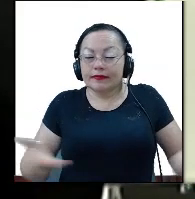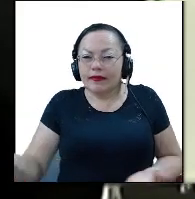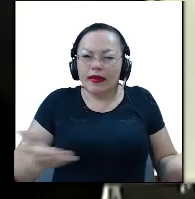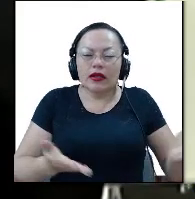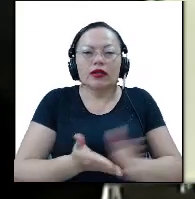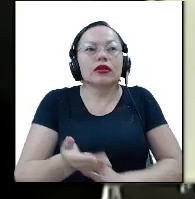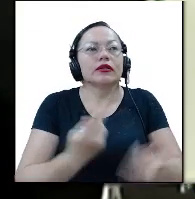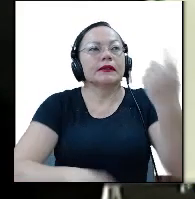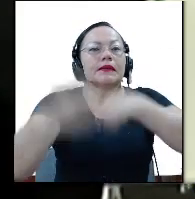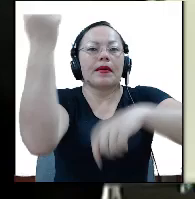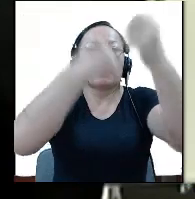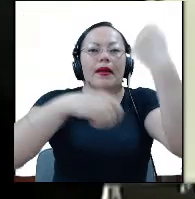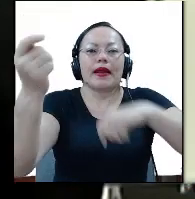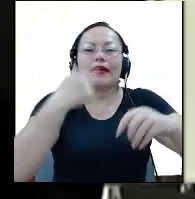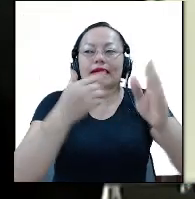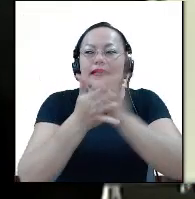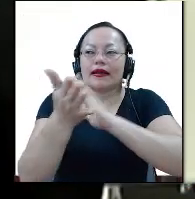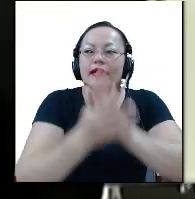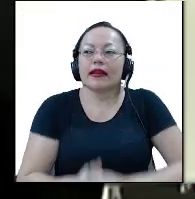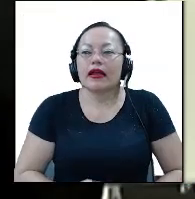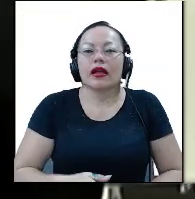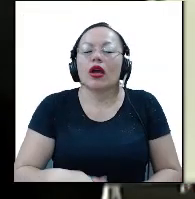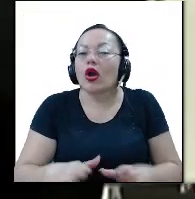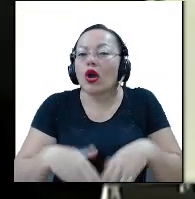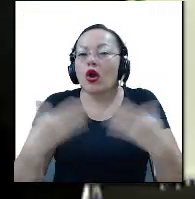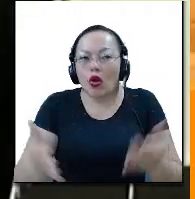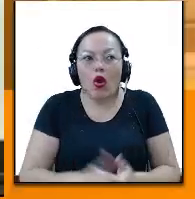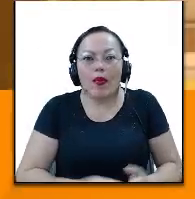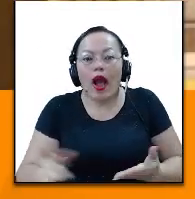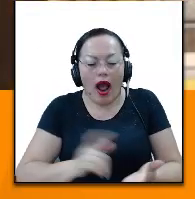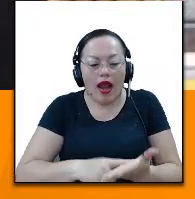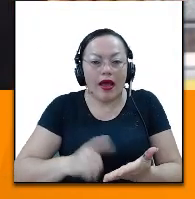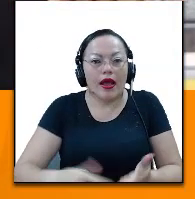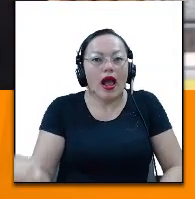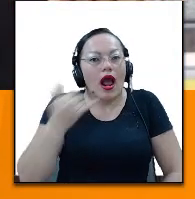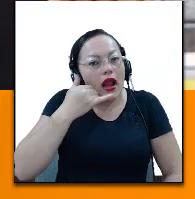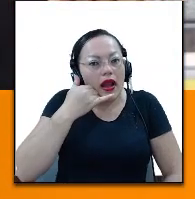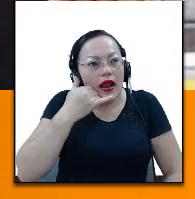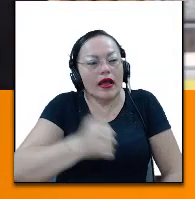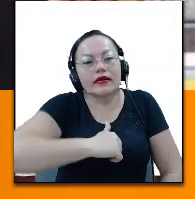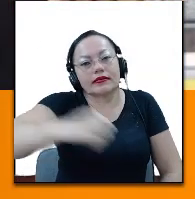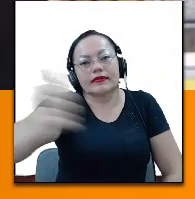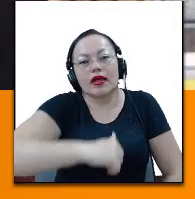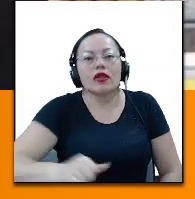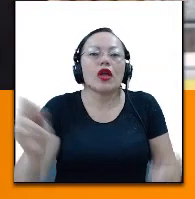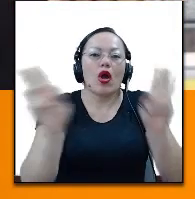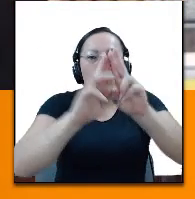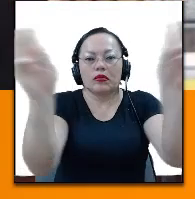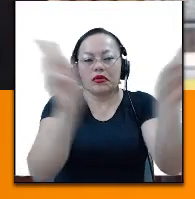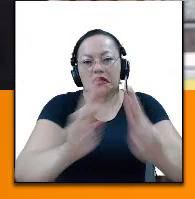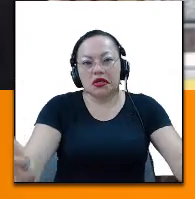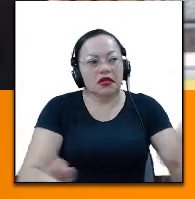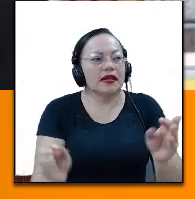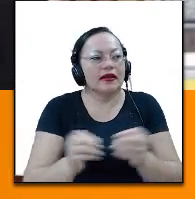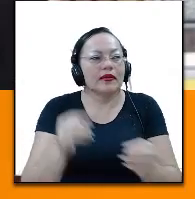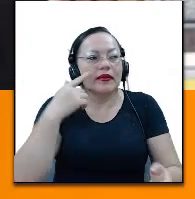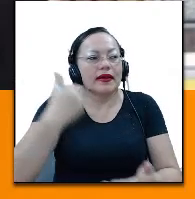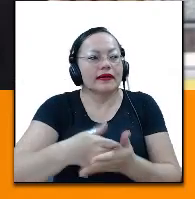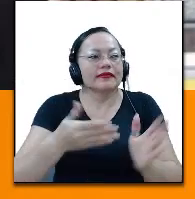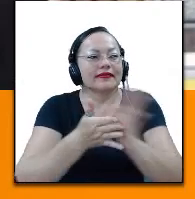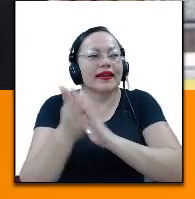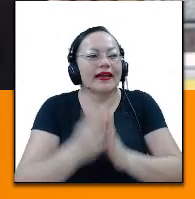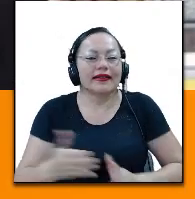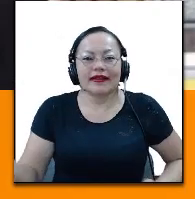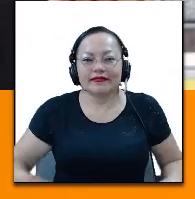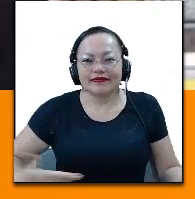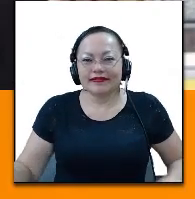la oferta de sus productos mediante domicilio y o plataformas electrónicas. Ahí está la tienda del barrio, vea, la